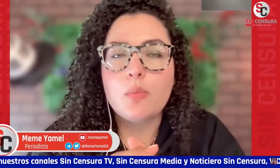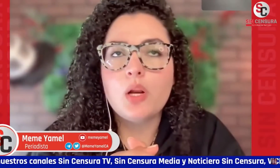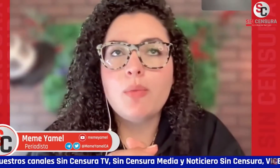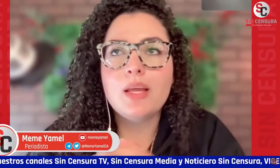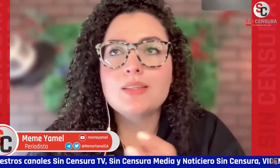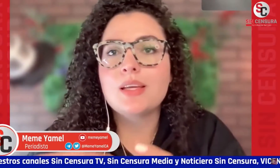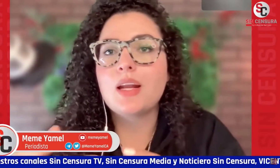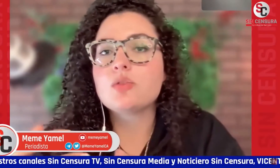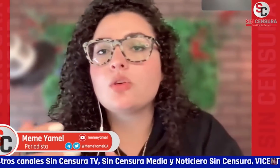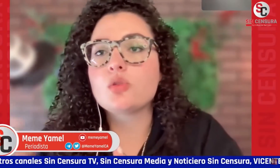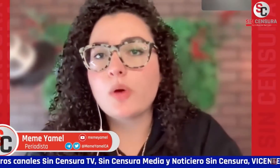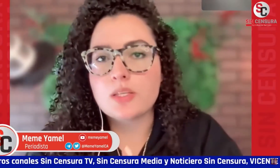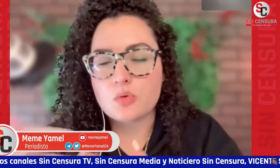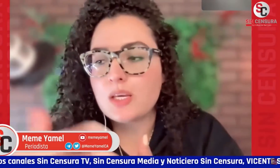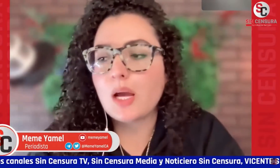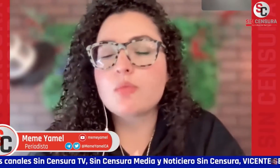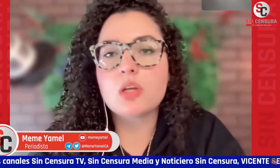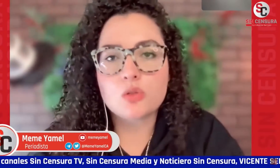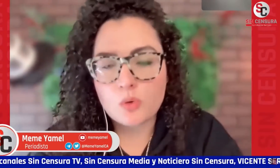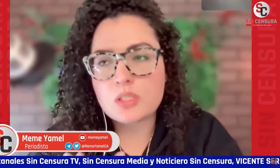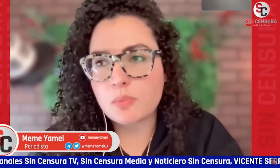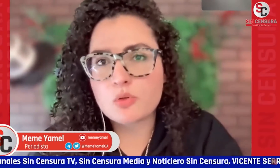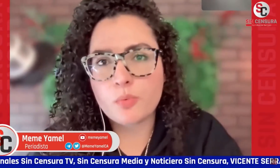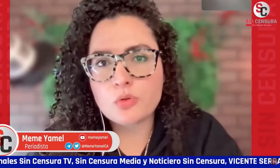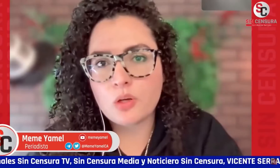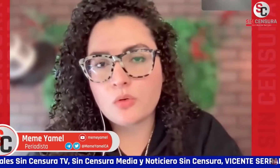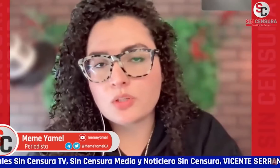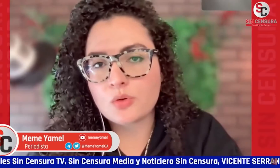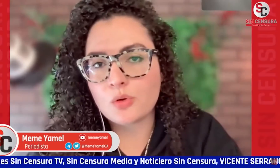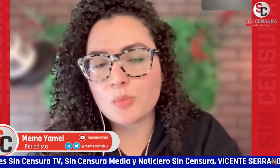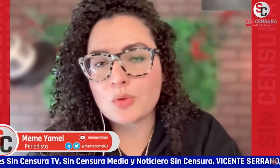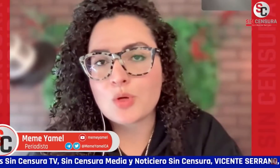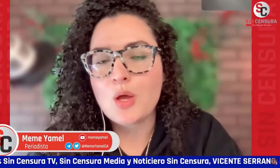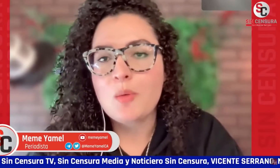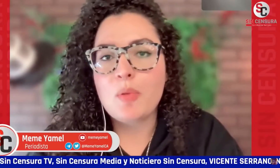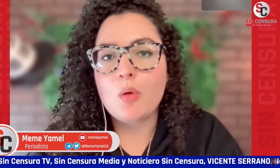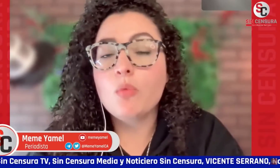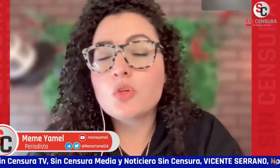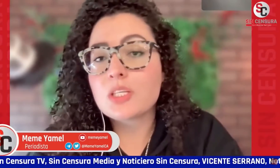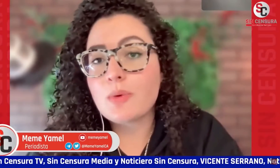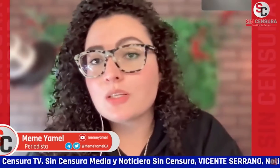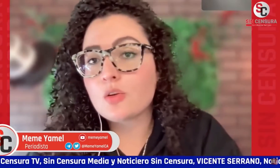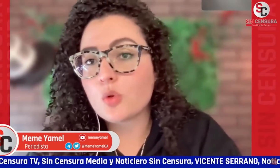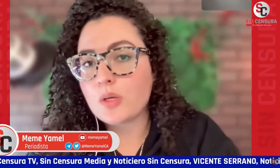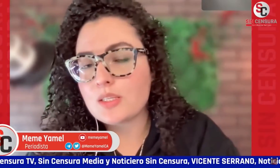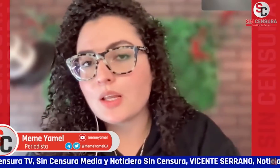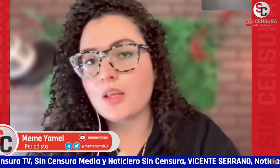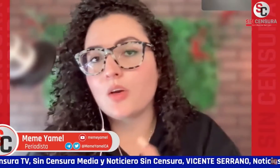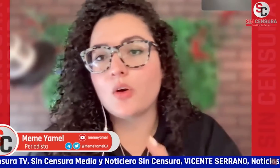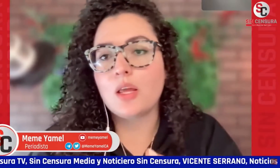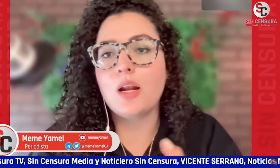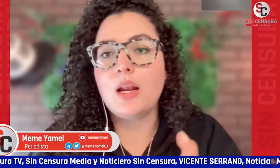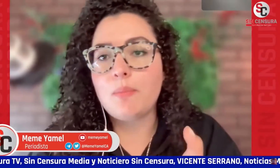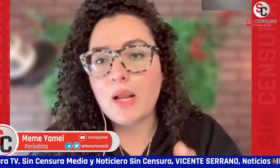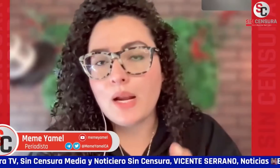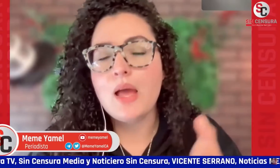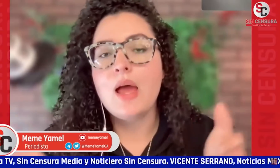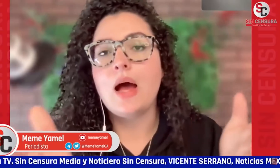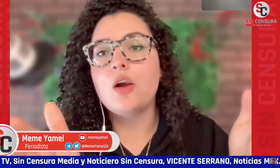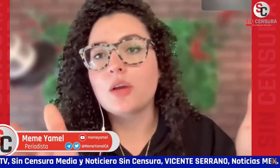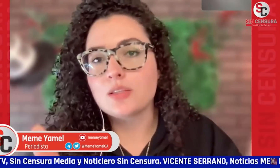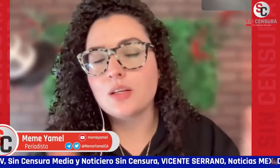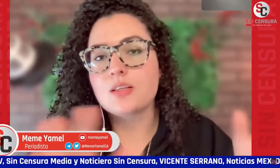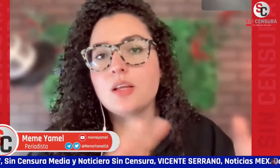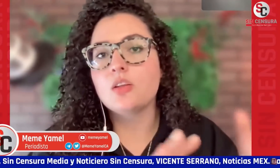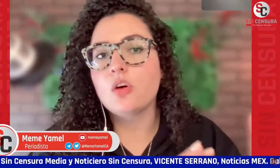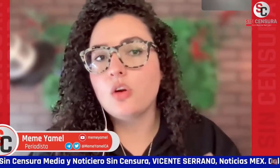el problema ya ni siquiera son los jueces. O sea, llegamos a los jueces y por supuesto que hay jueces corruptos, pero muchas veces los jueces tienen que corregirle la plana a